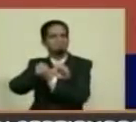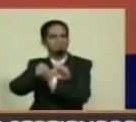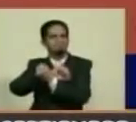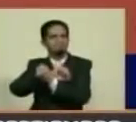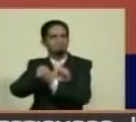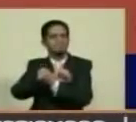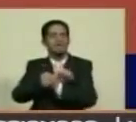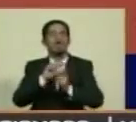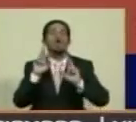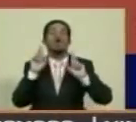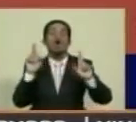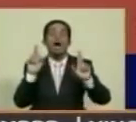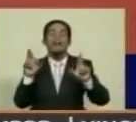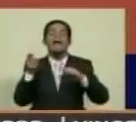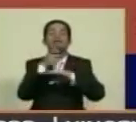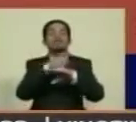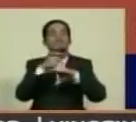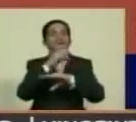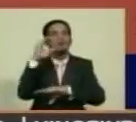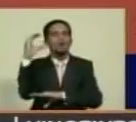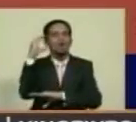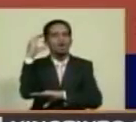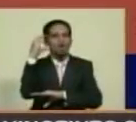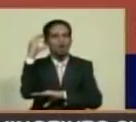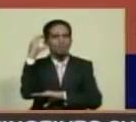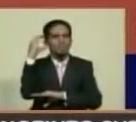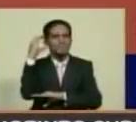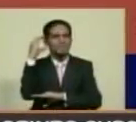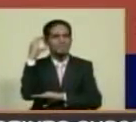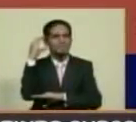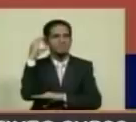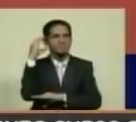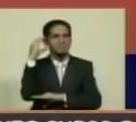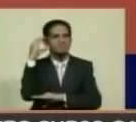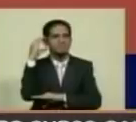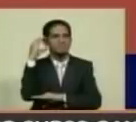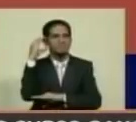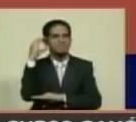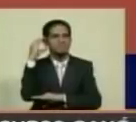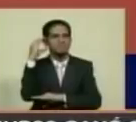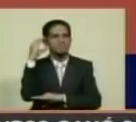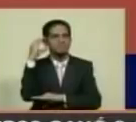Ojalá el gobierno de Colombia tenga un pequeño gesto de legalidad